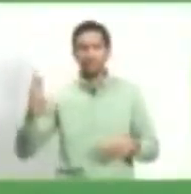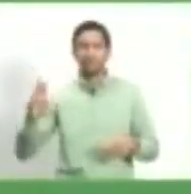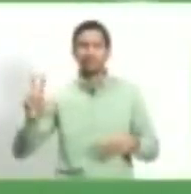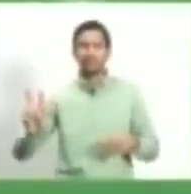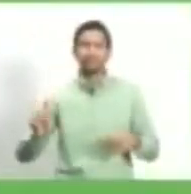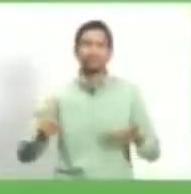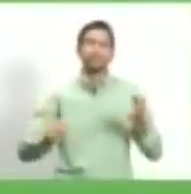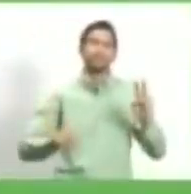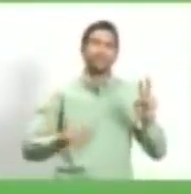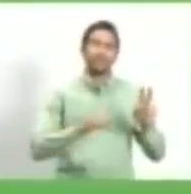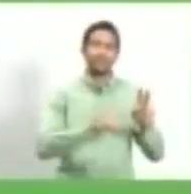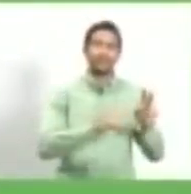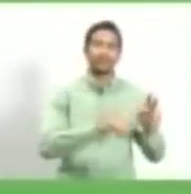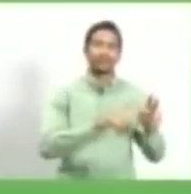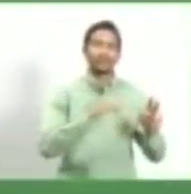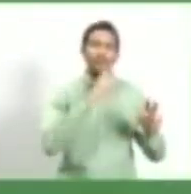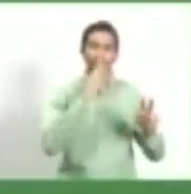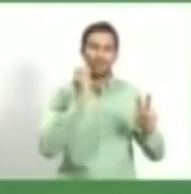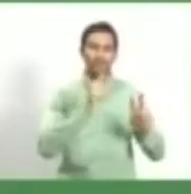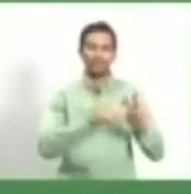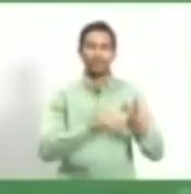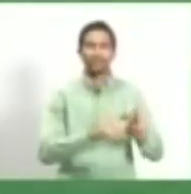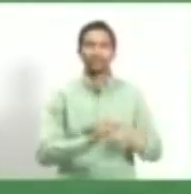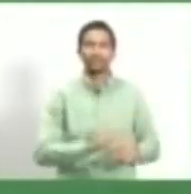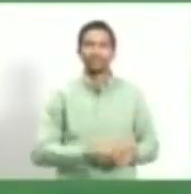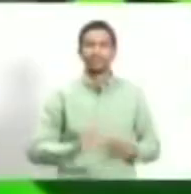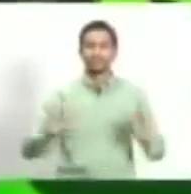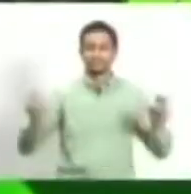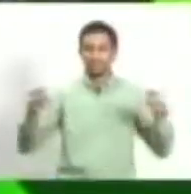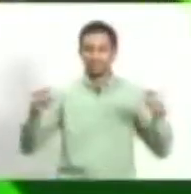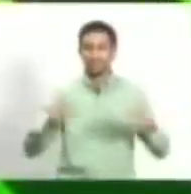los rojiblancos lo hicieron Jonathan Ávila y Bernardo Cuesta.